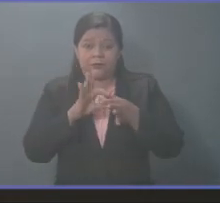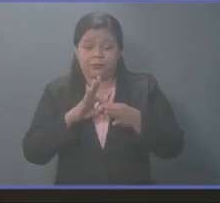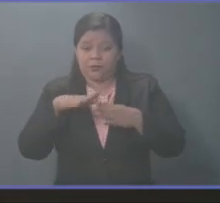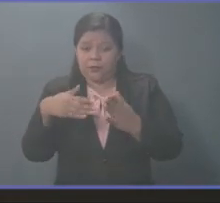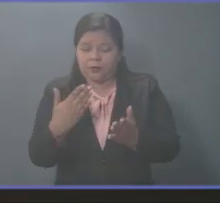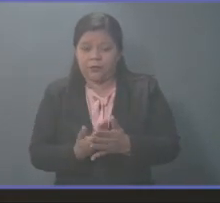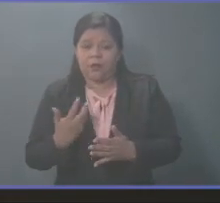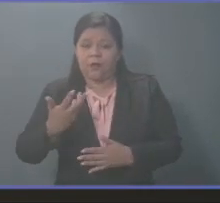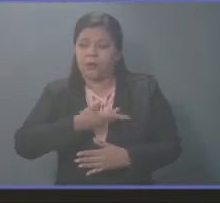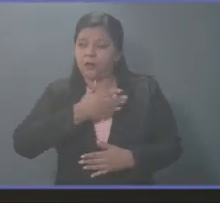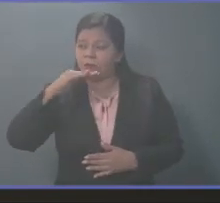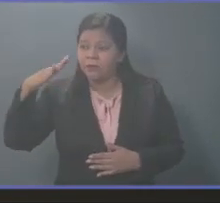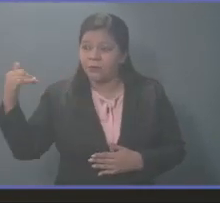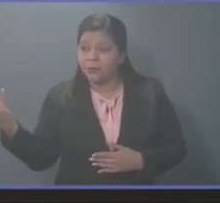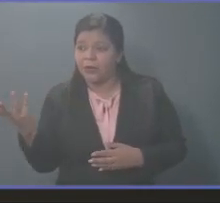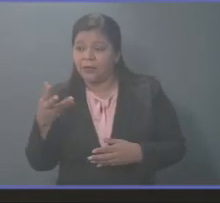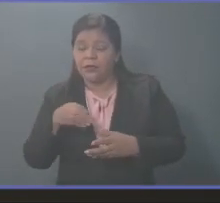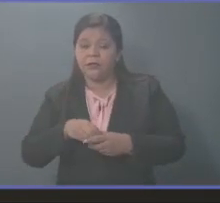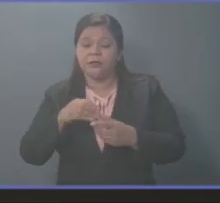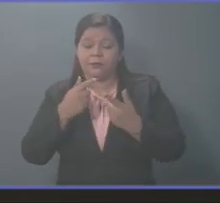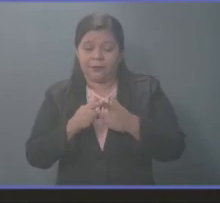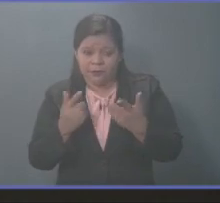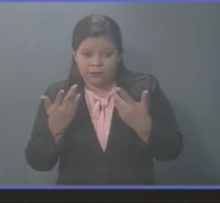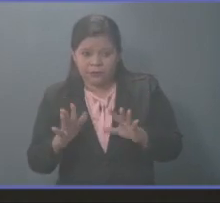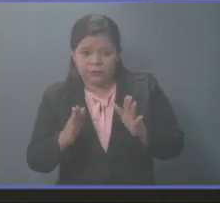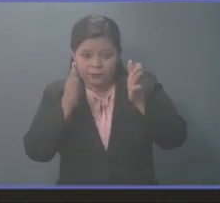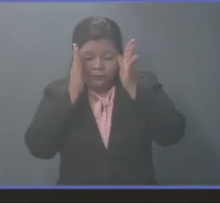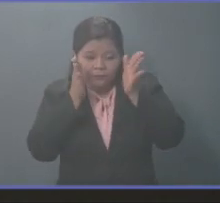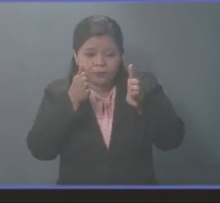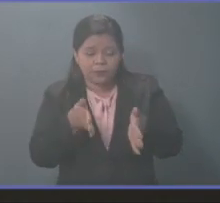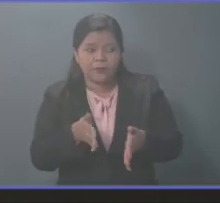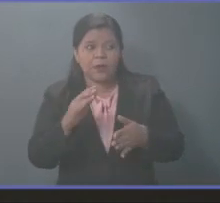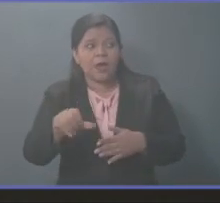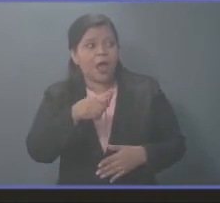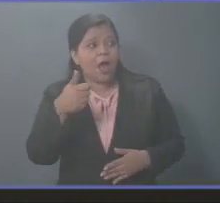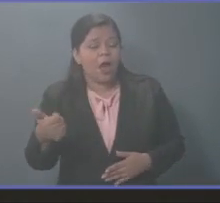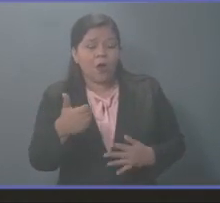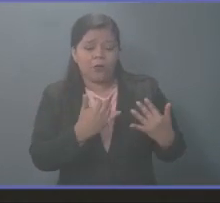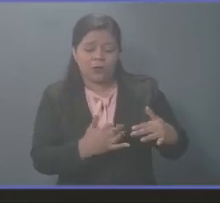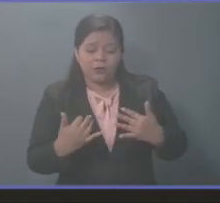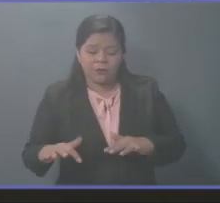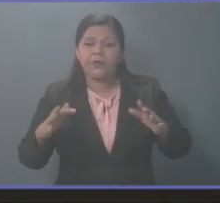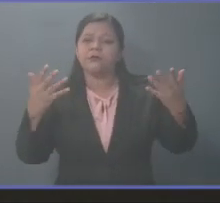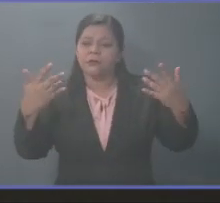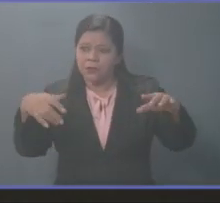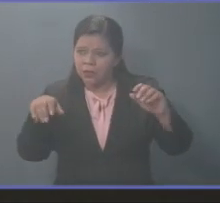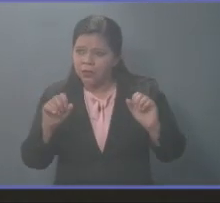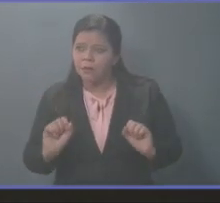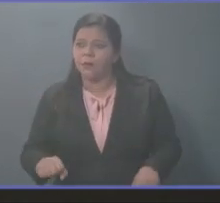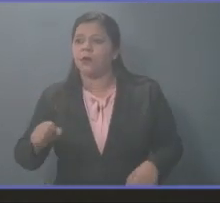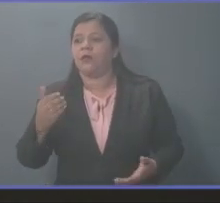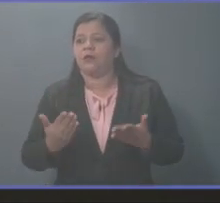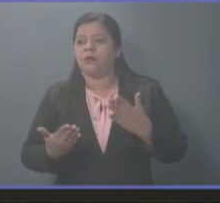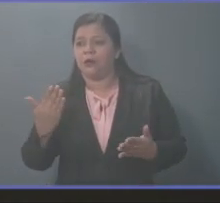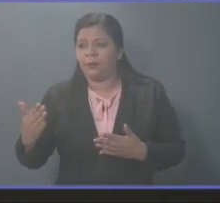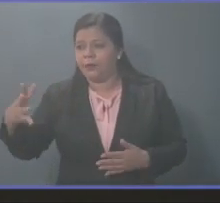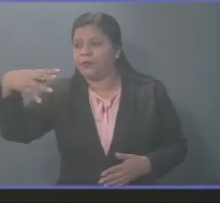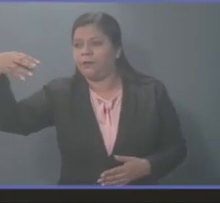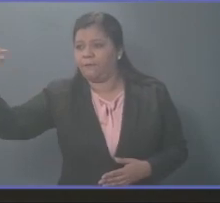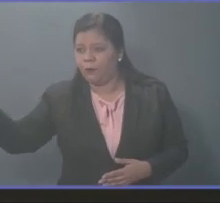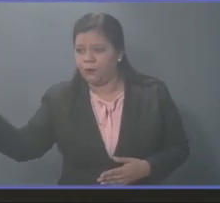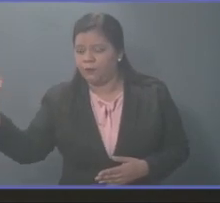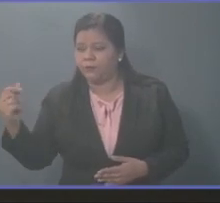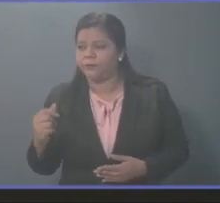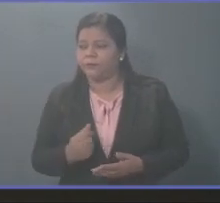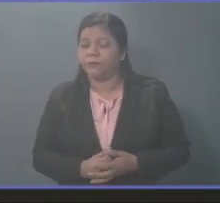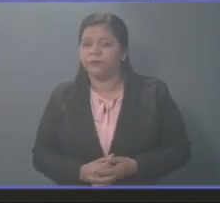interior del país, sino de cara a otras acciones que puedan venir de fuera. Y